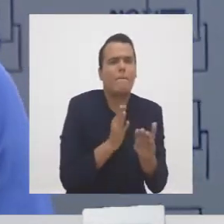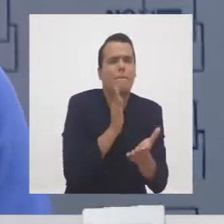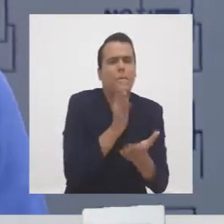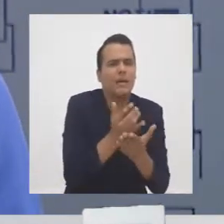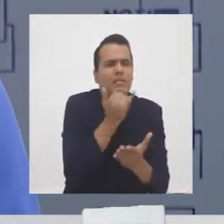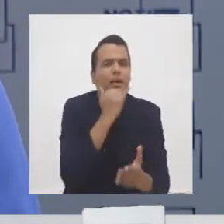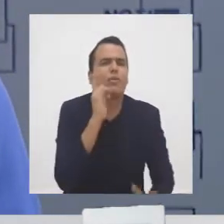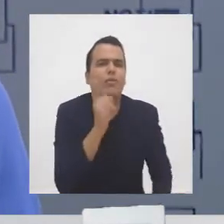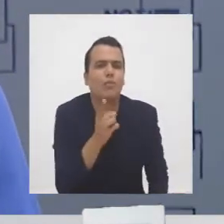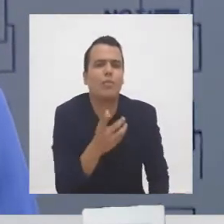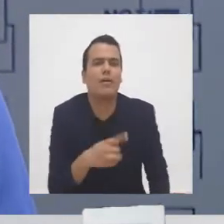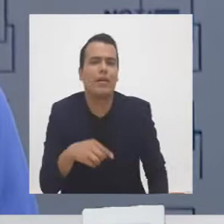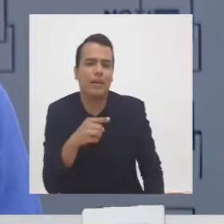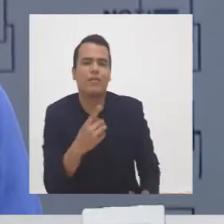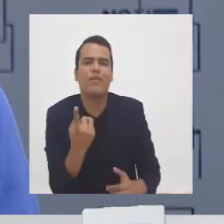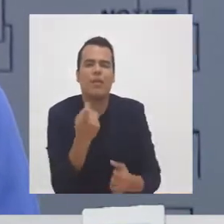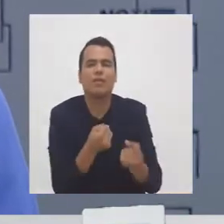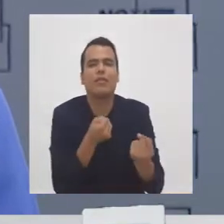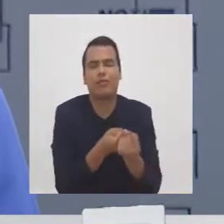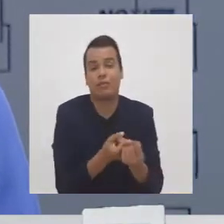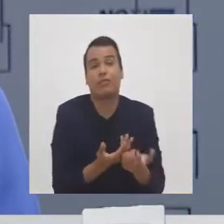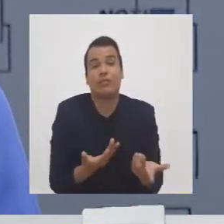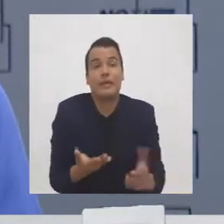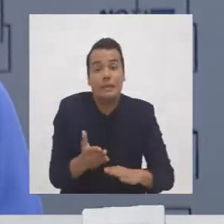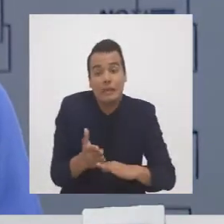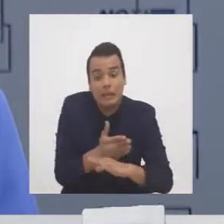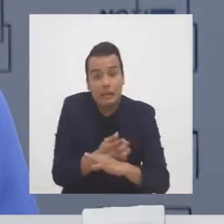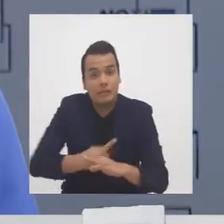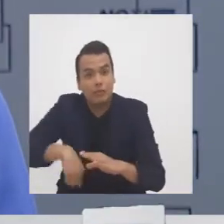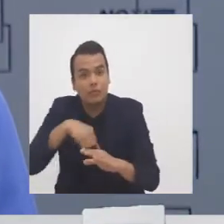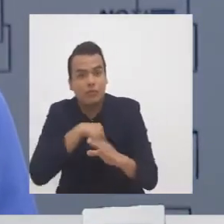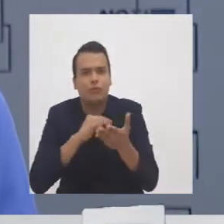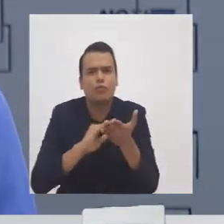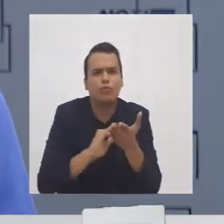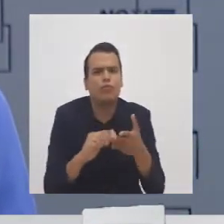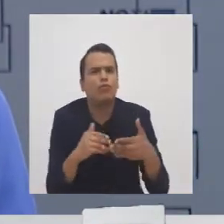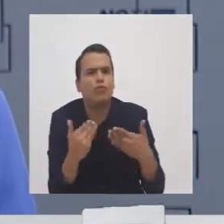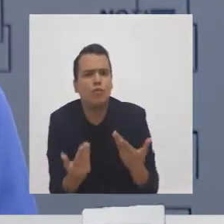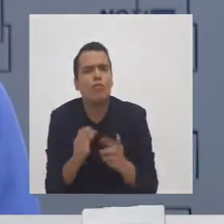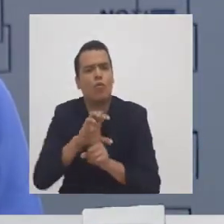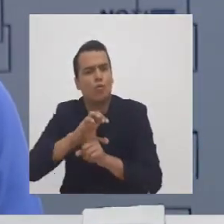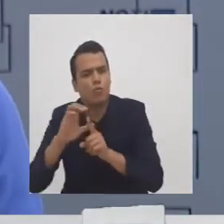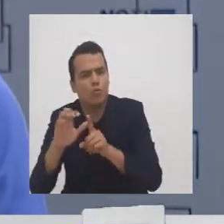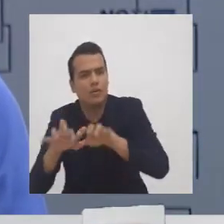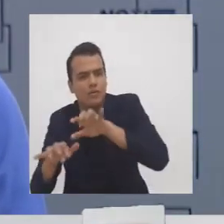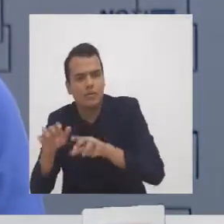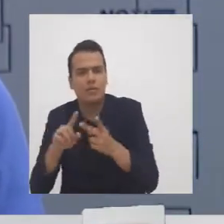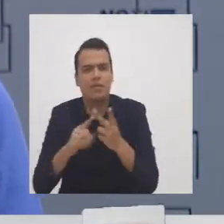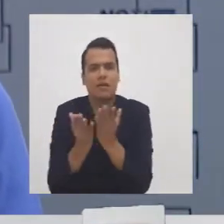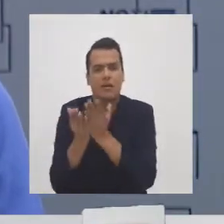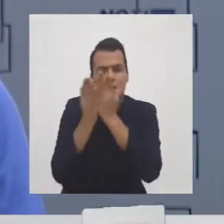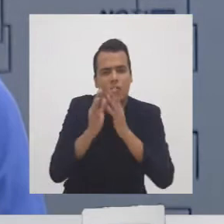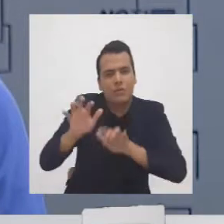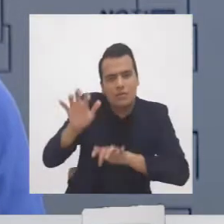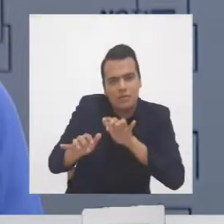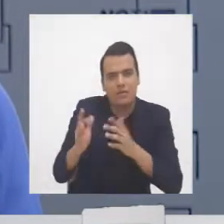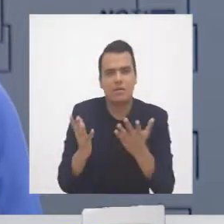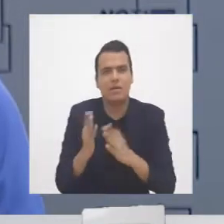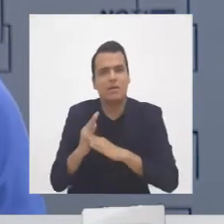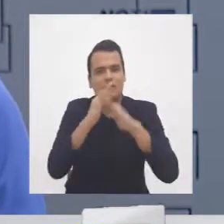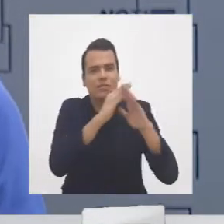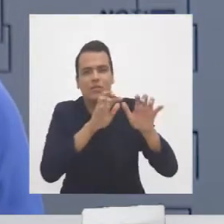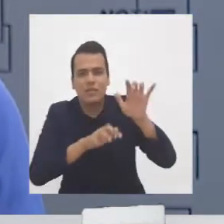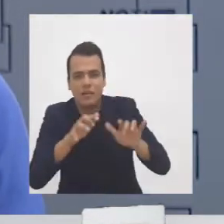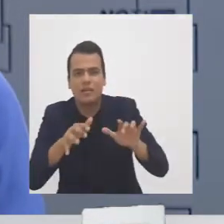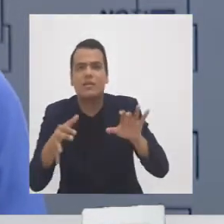hay que prevenir que lleguen a la delincuencia. Esto lo tenemos que hacer con herramientas transversales, con la Secretaría de Cultura, con la de Educación, con la